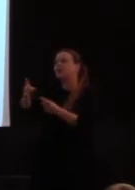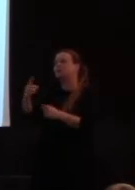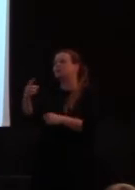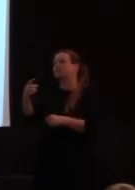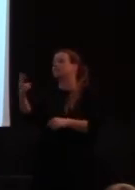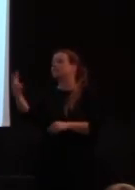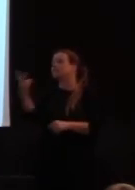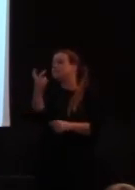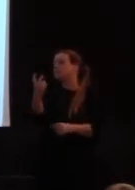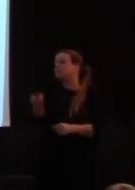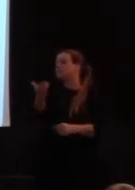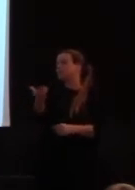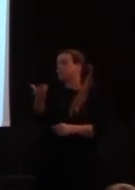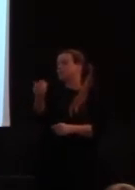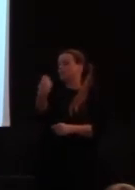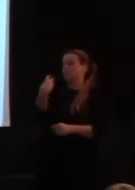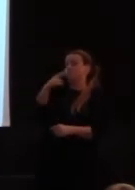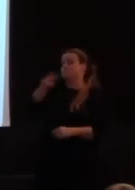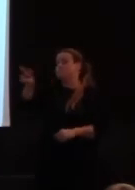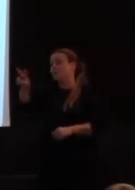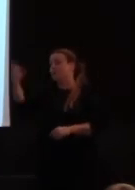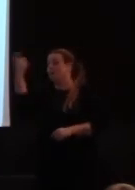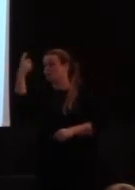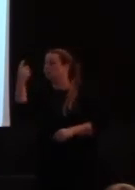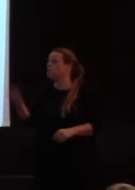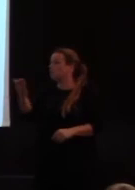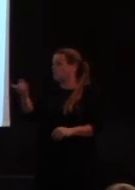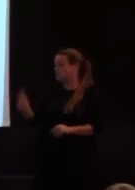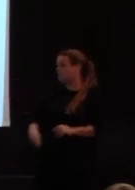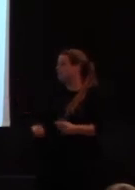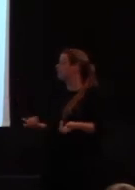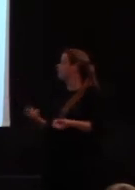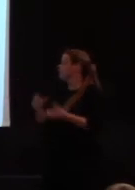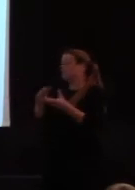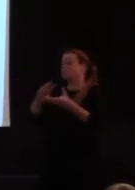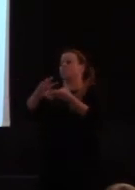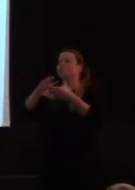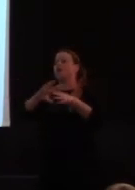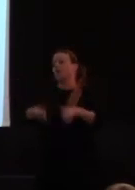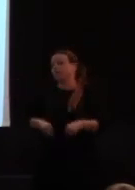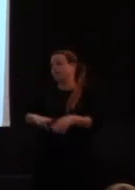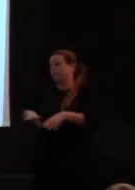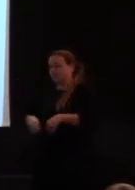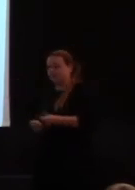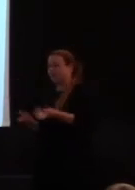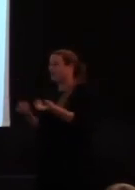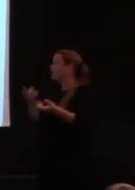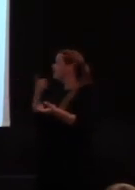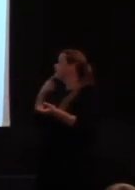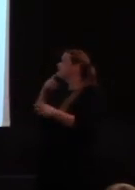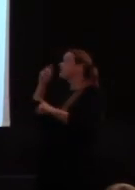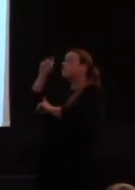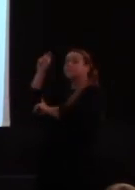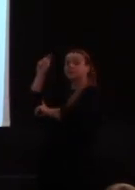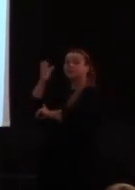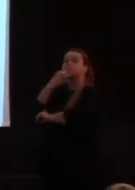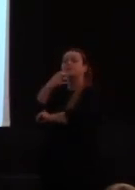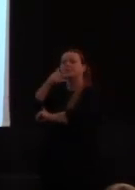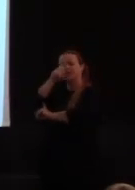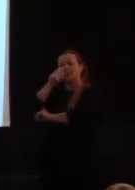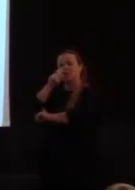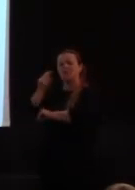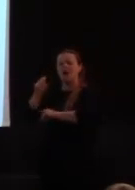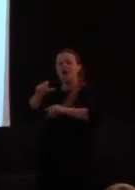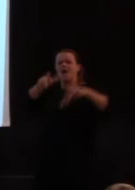aceptación nosotros a ellos y ellos hacia nosotros, ¿no? ¿Cómo lo hacen algunos profesores? Por ejemplo, esta profesora, la de los bajos de la sala